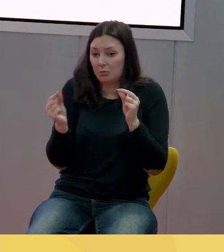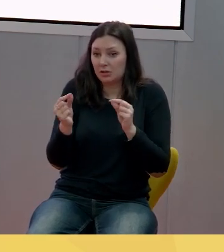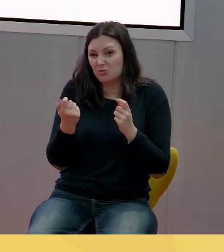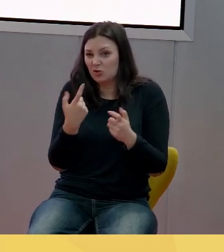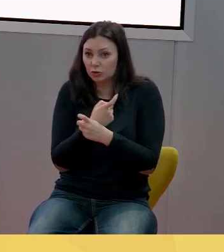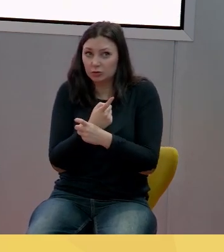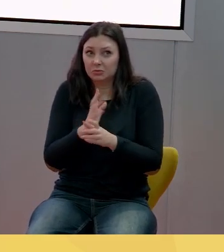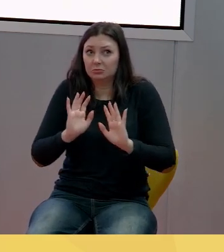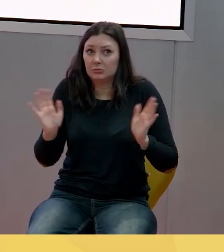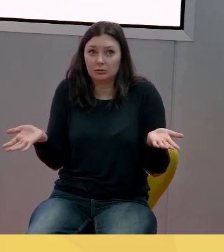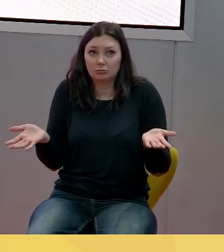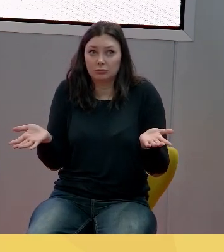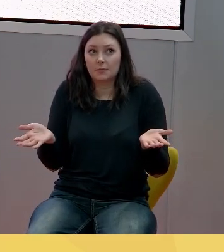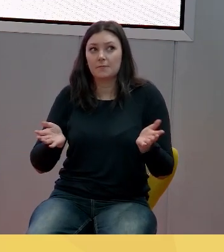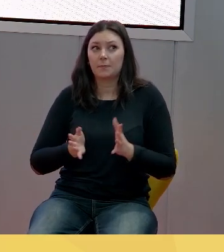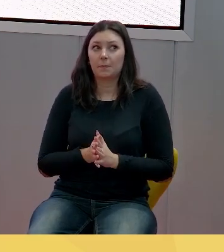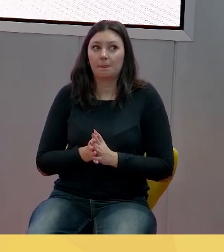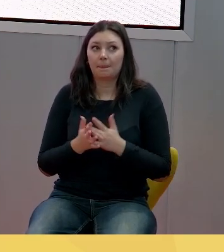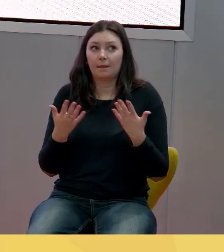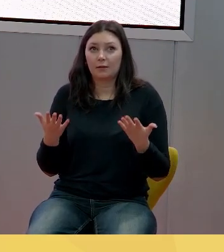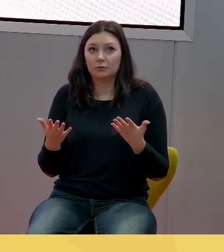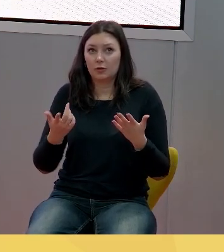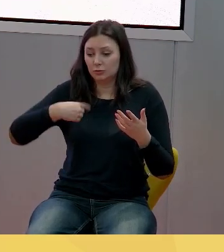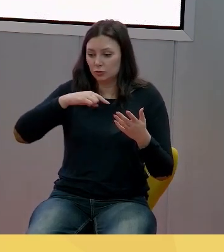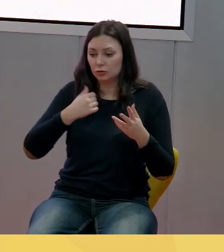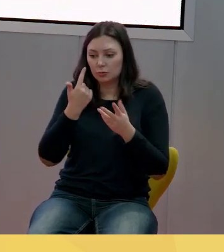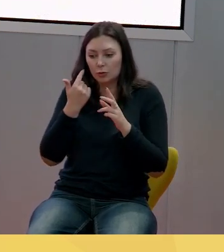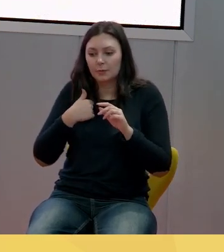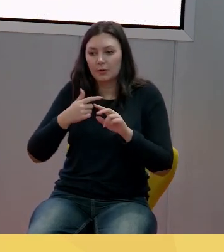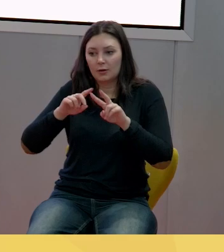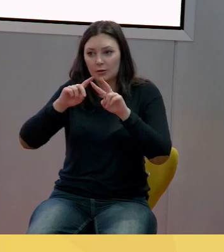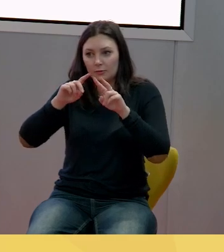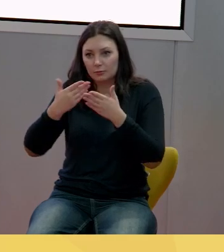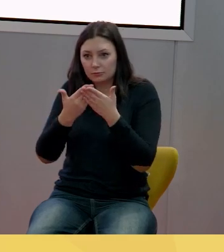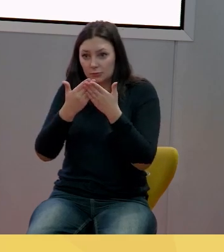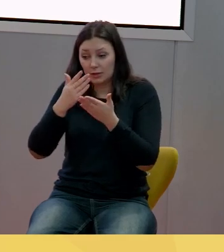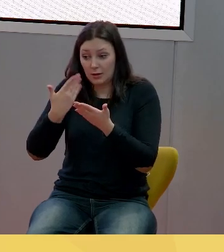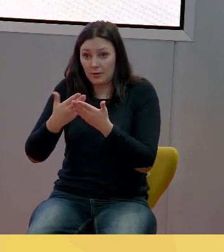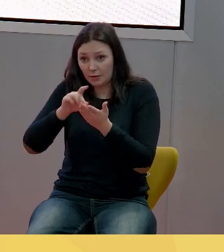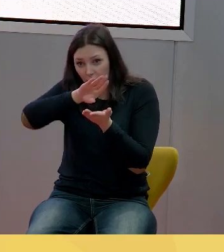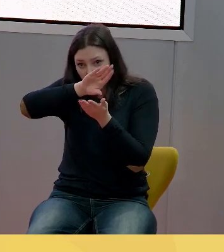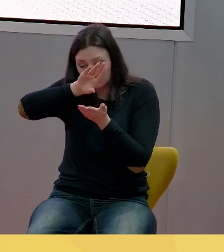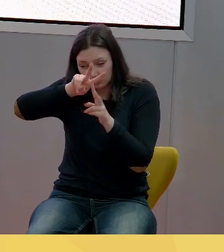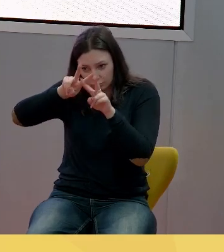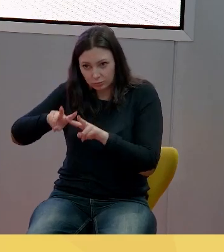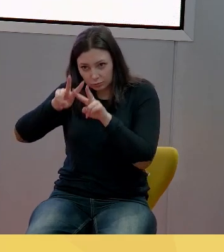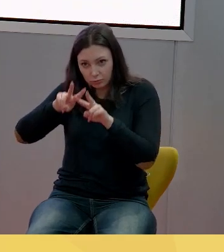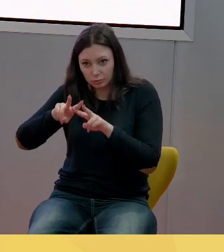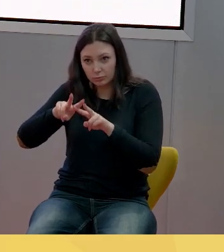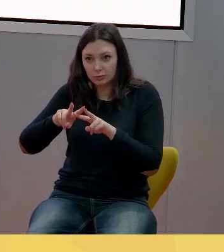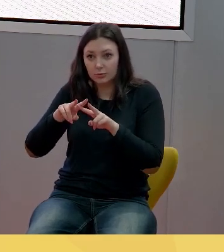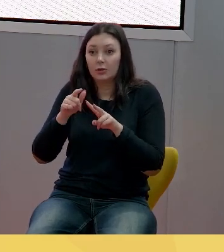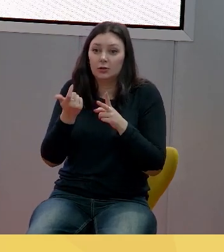le insistieron dijeron, bueno, como estamos haciendo nuestra propia revisión de la evidencia, vamos a incluir la revisión Kass, que es algo que tienen que hacer de